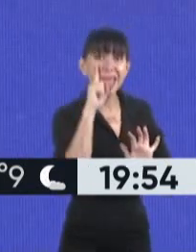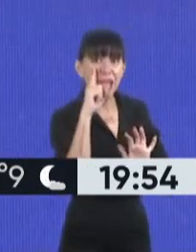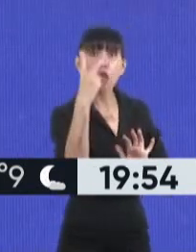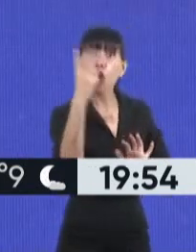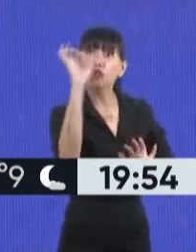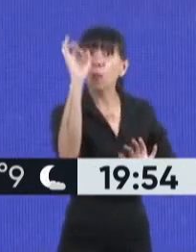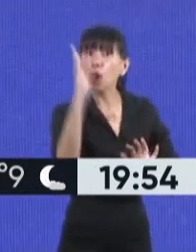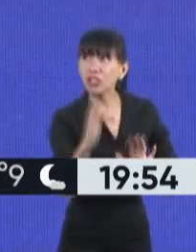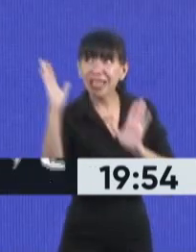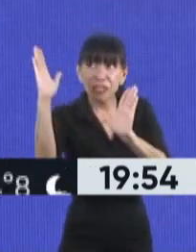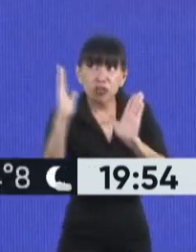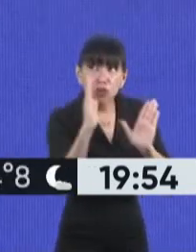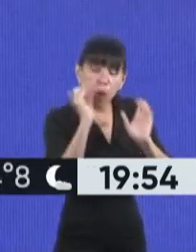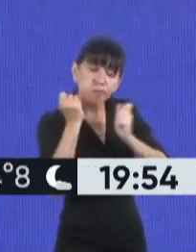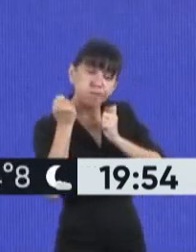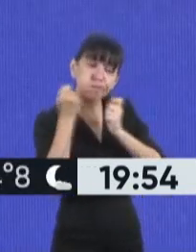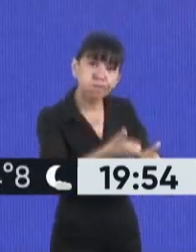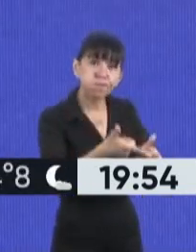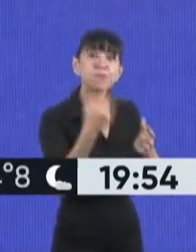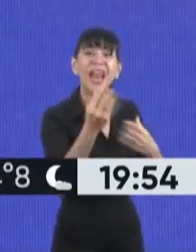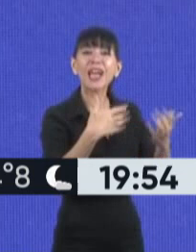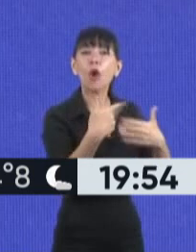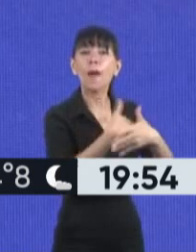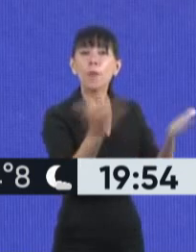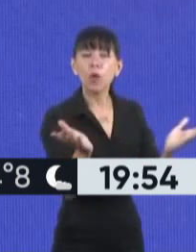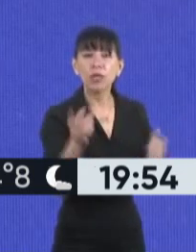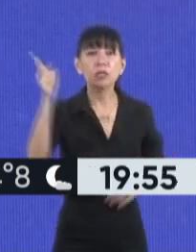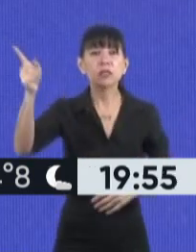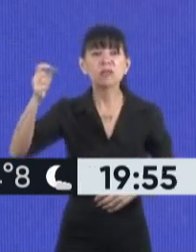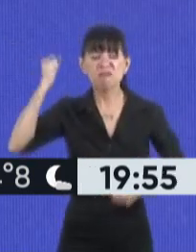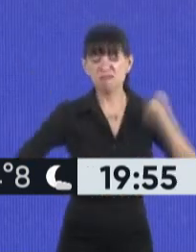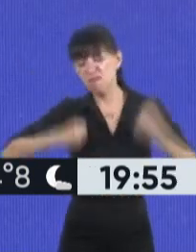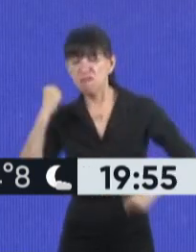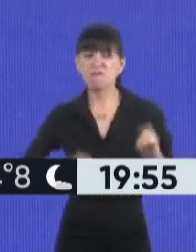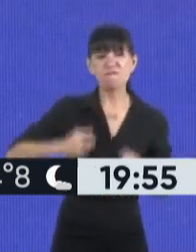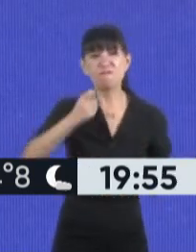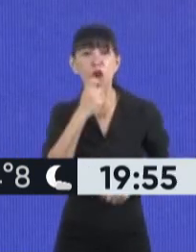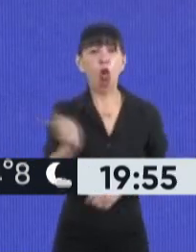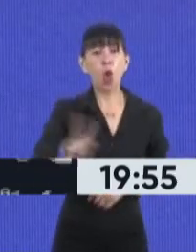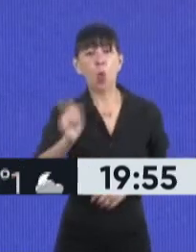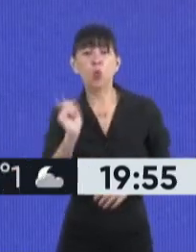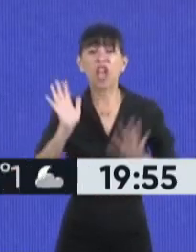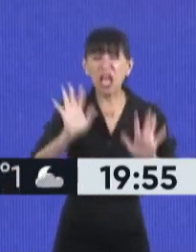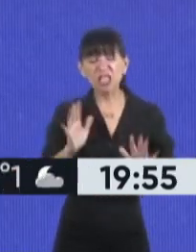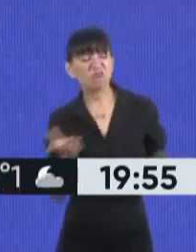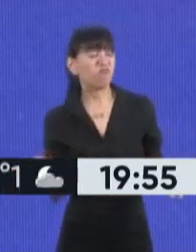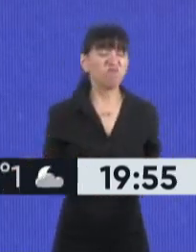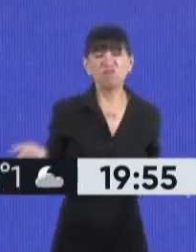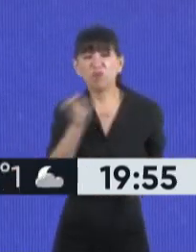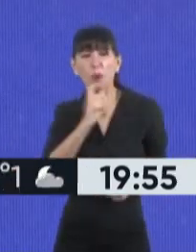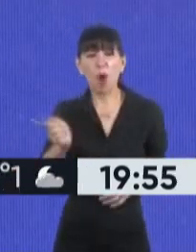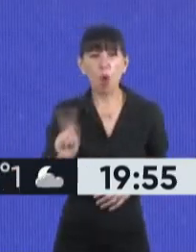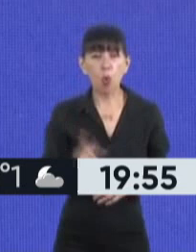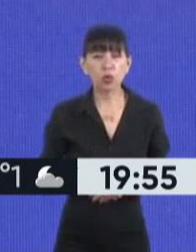obra pública. Y el fondo pataleaba, no le gustaba la idea. No le gustaba.